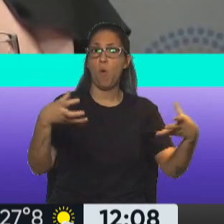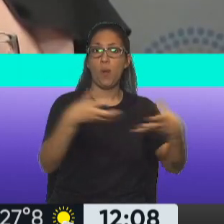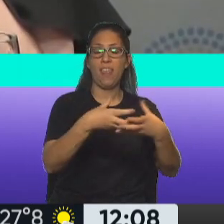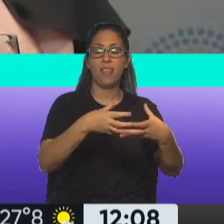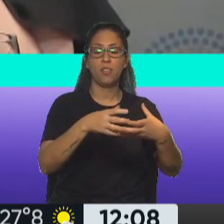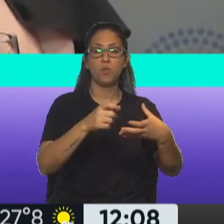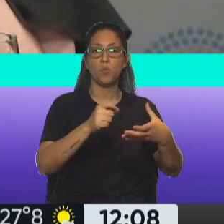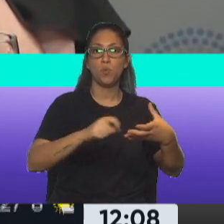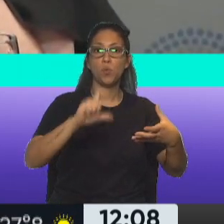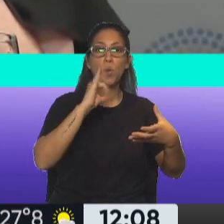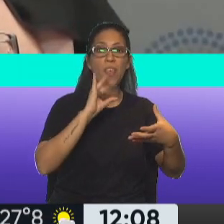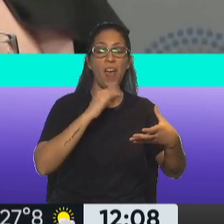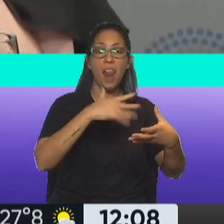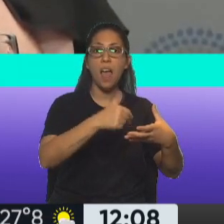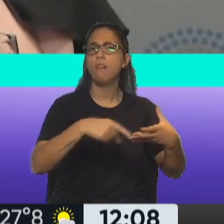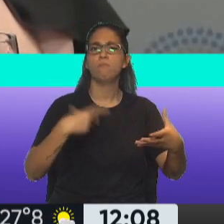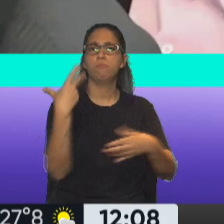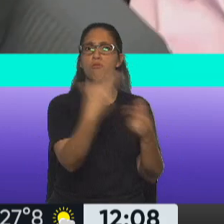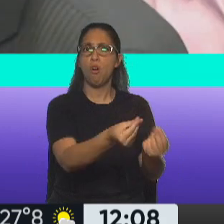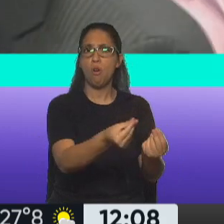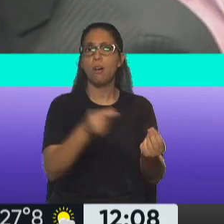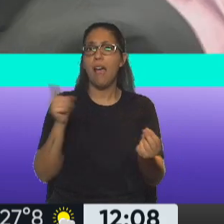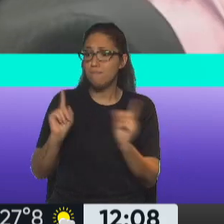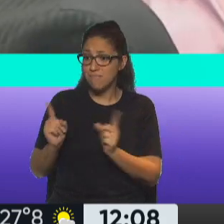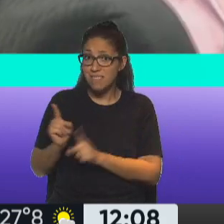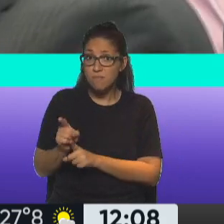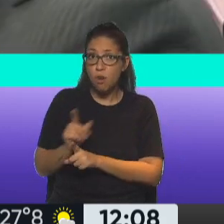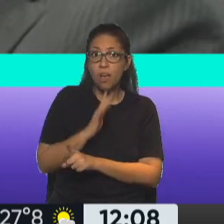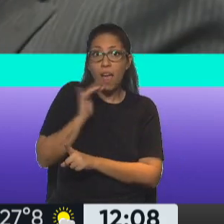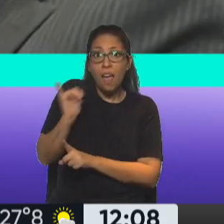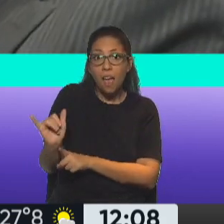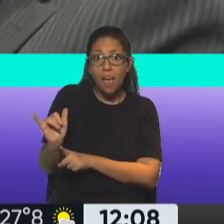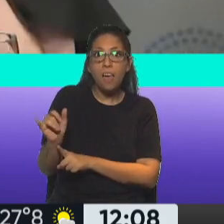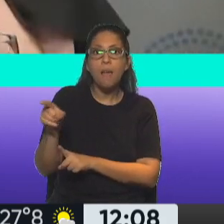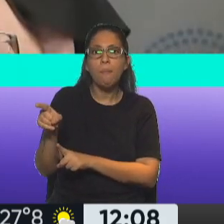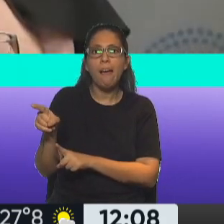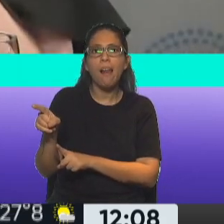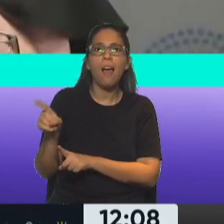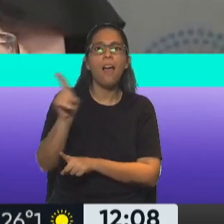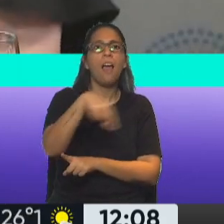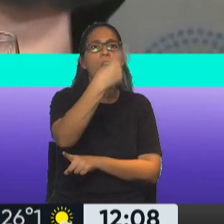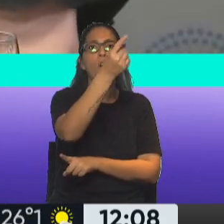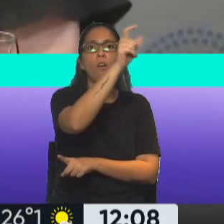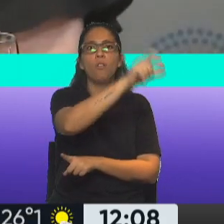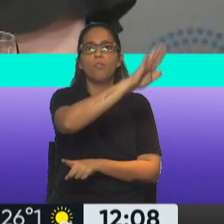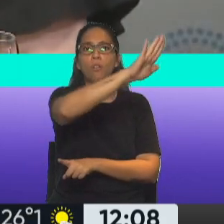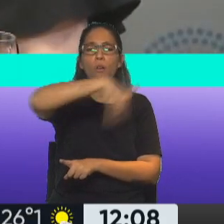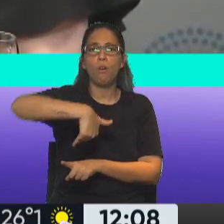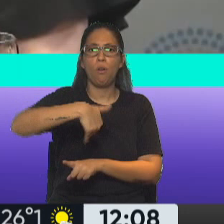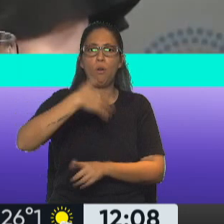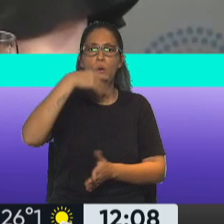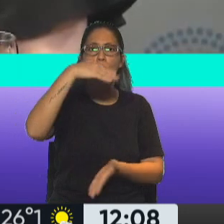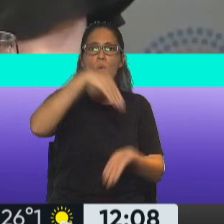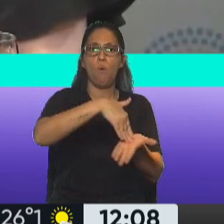Ciudadana y a él mismo se lo notifica para que tome juramento a otro miembro de